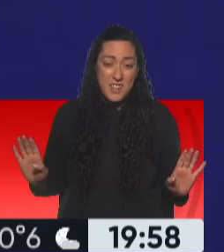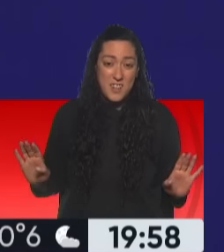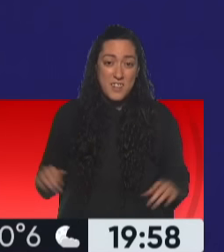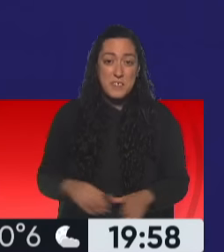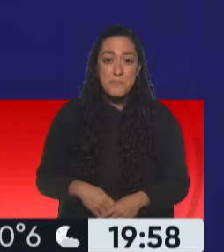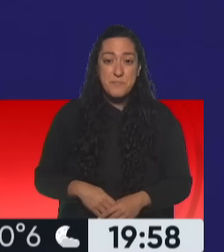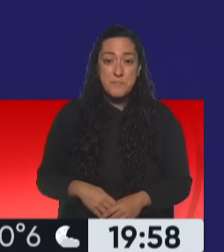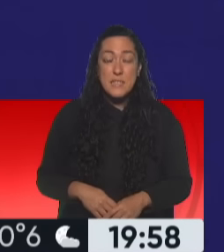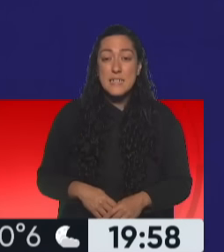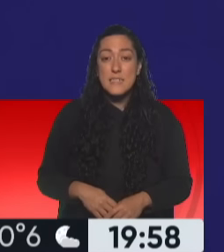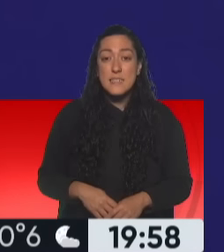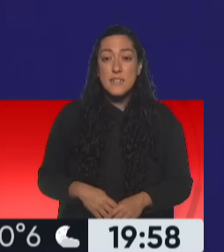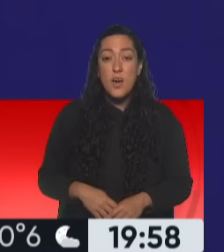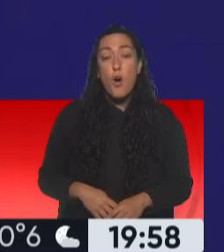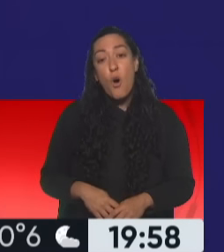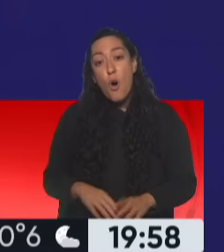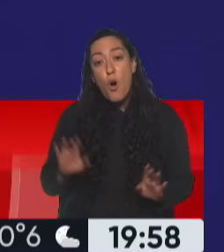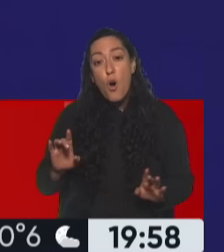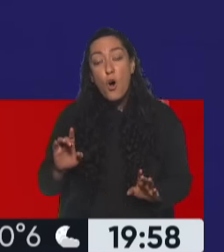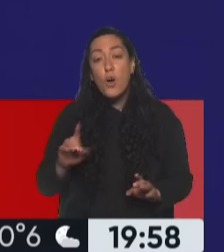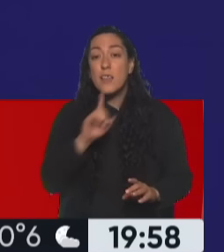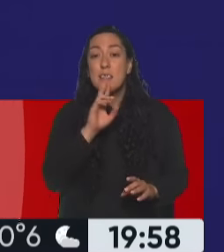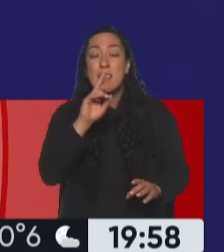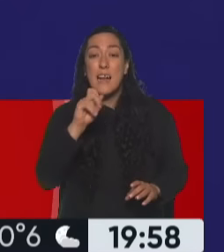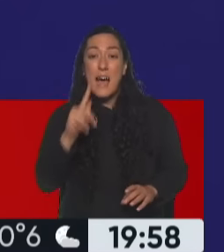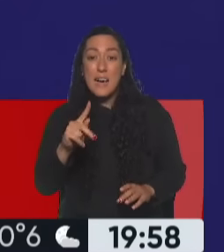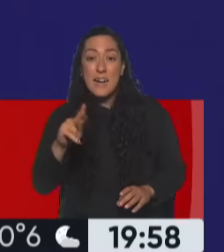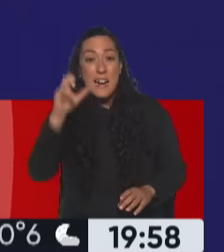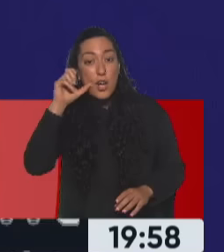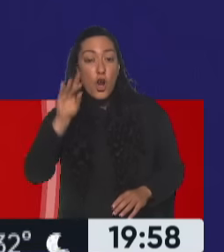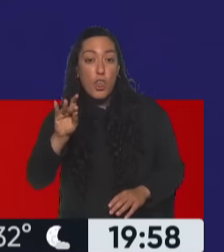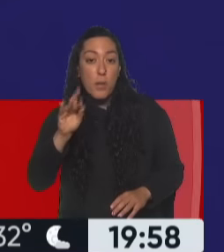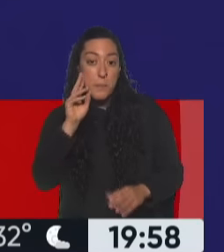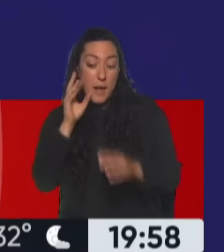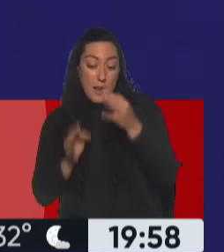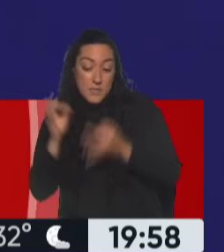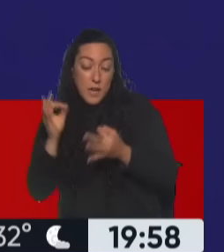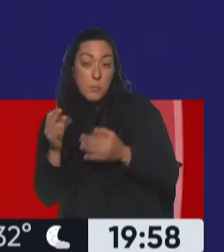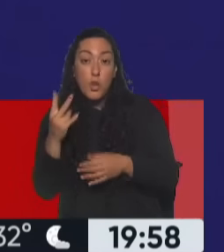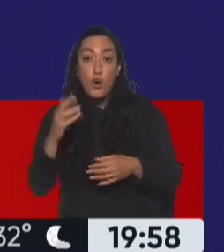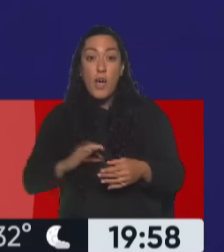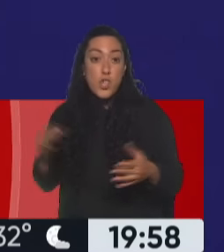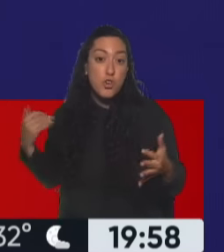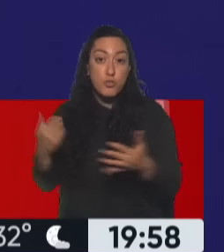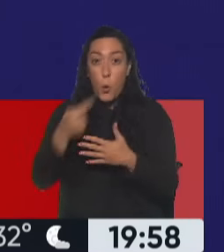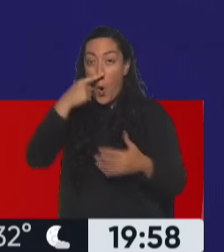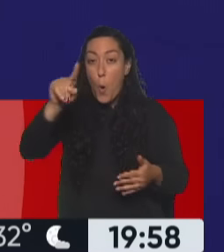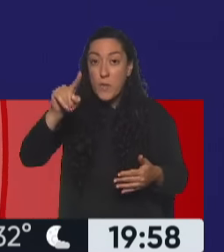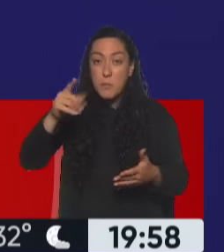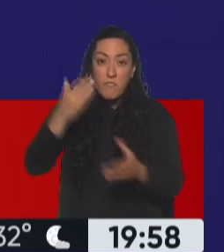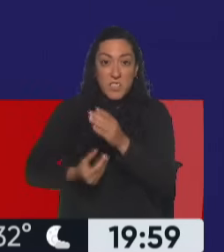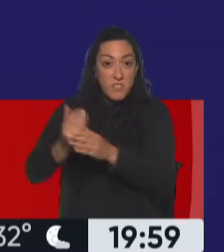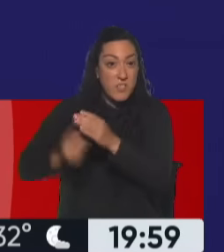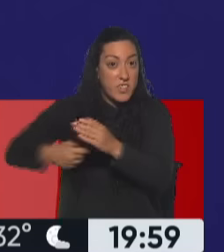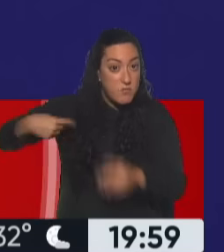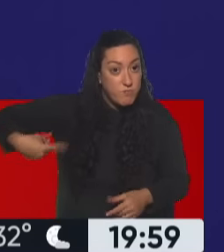si no, miren el track record, porque no sea cosa que en los últimos 2 años le vienen pifiando